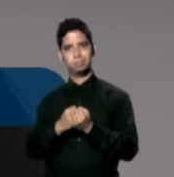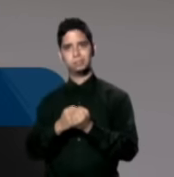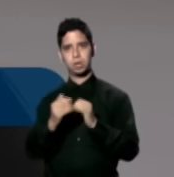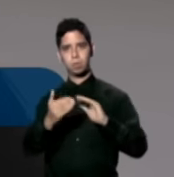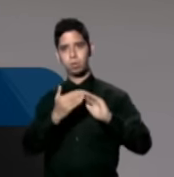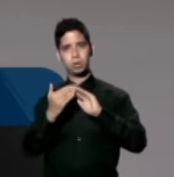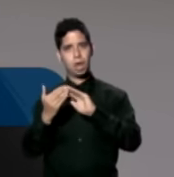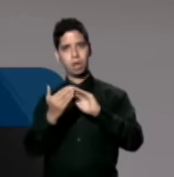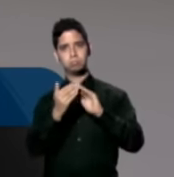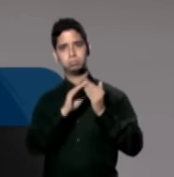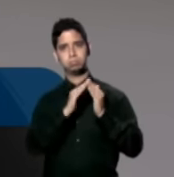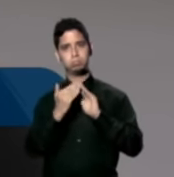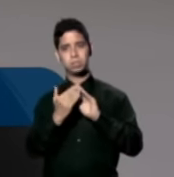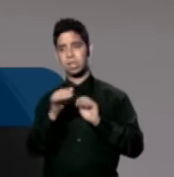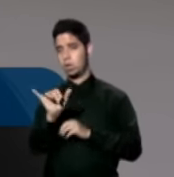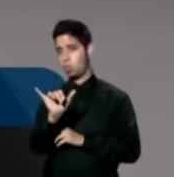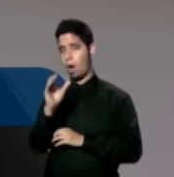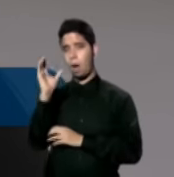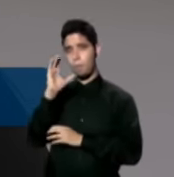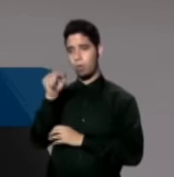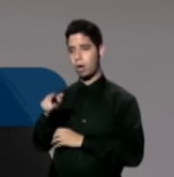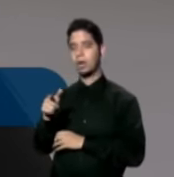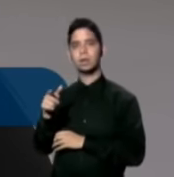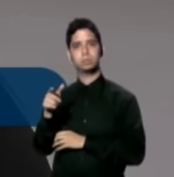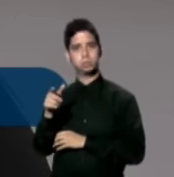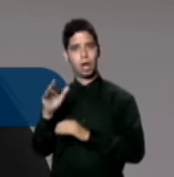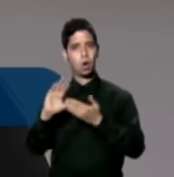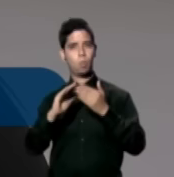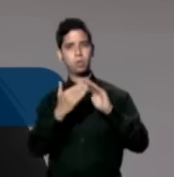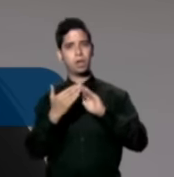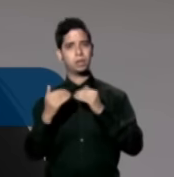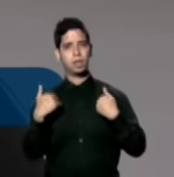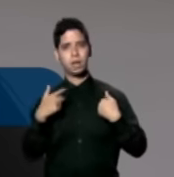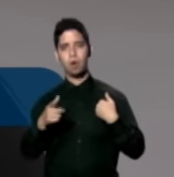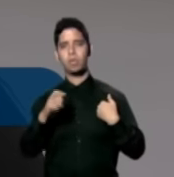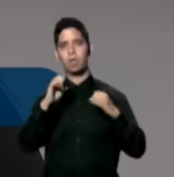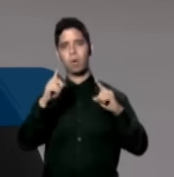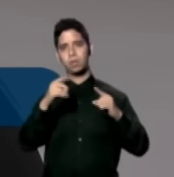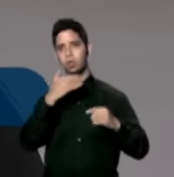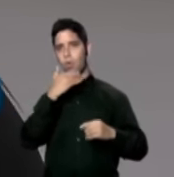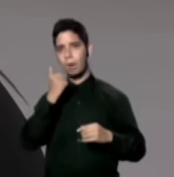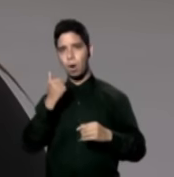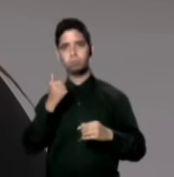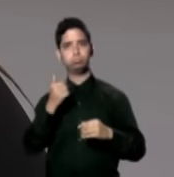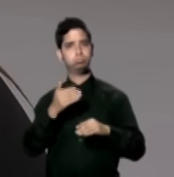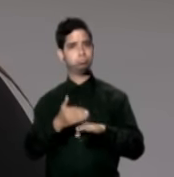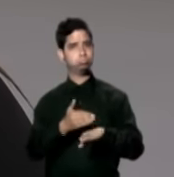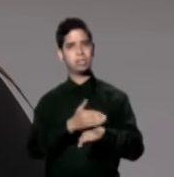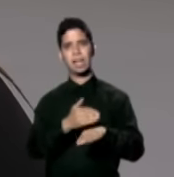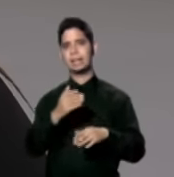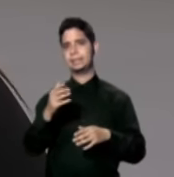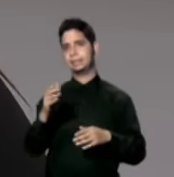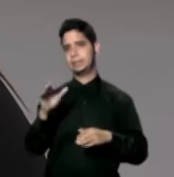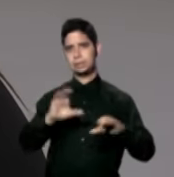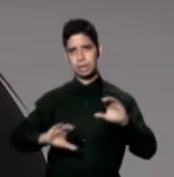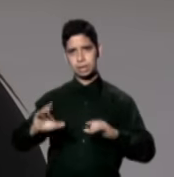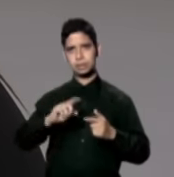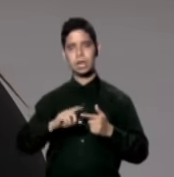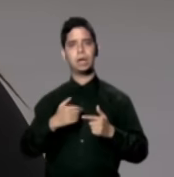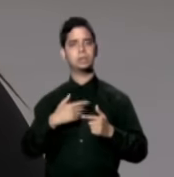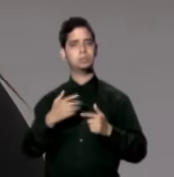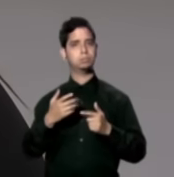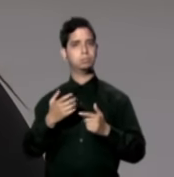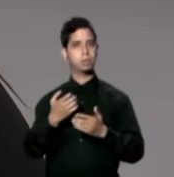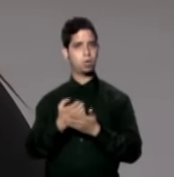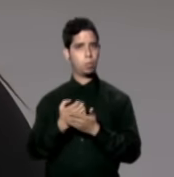siempre buscando que la comunidad tenga una educación mejor en lo que es ciencia, tecnología, matemática. Los centros Sor y